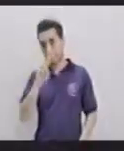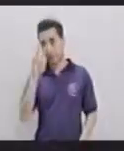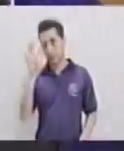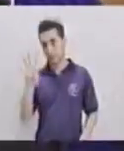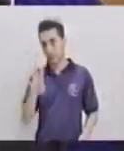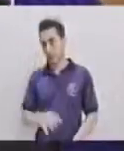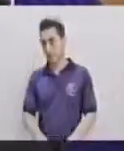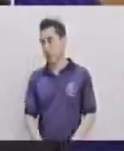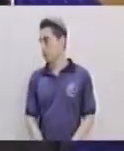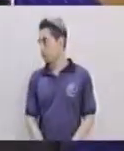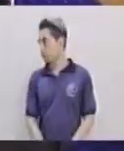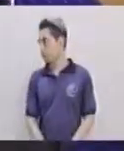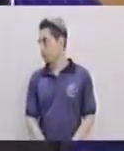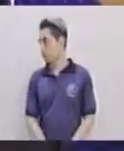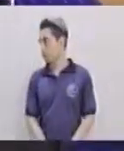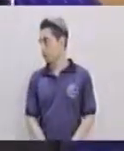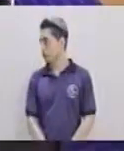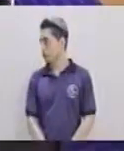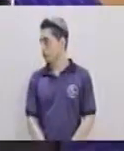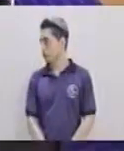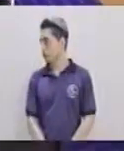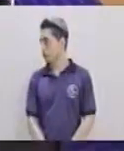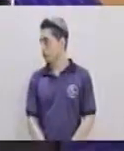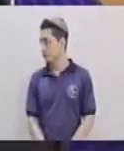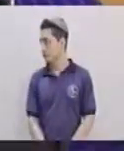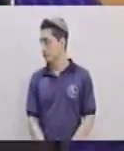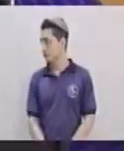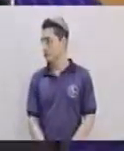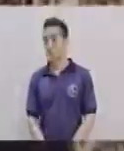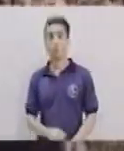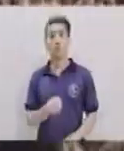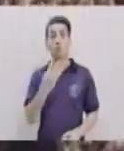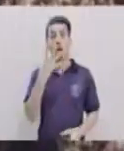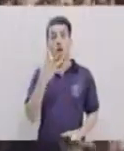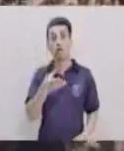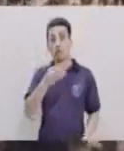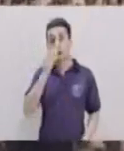24. ¿Cuántos vasos hemos obtenido?